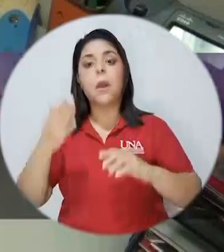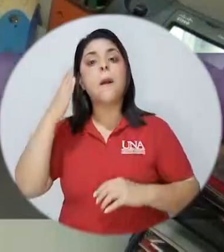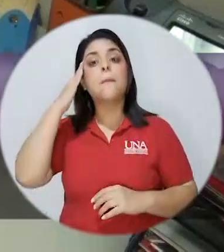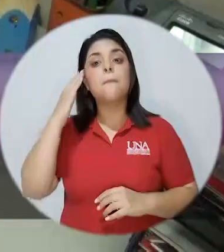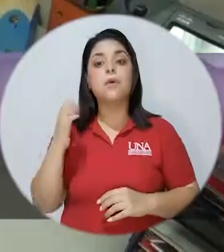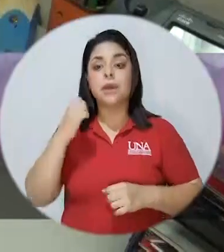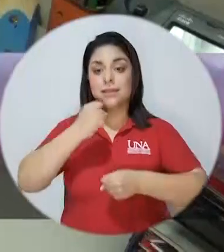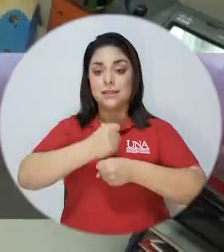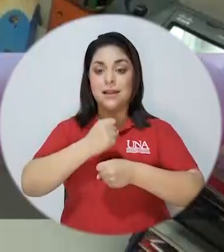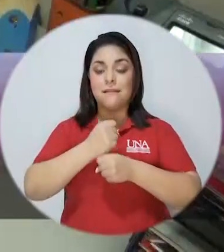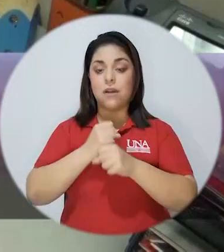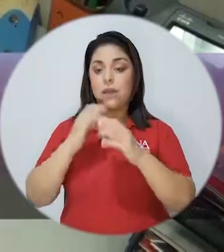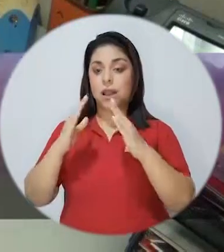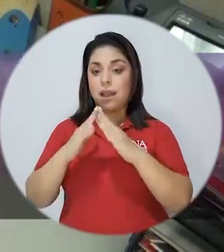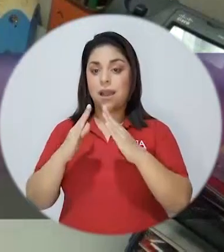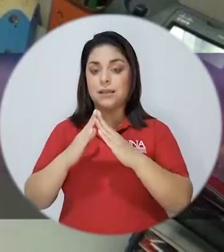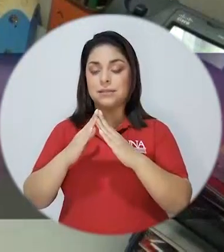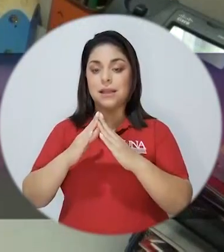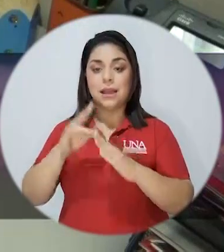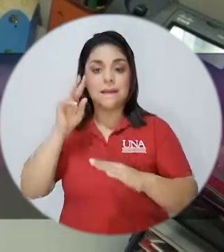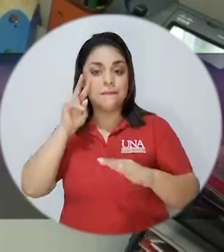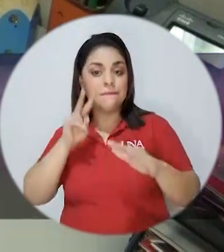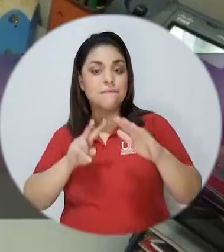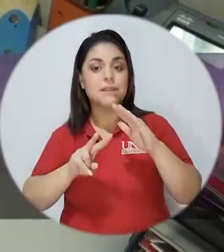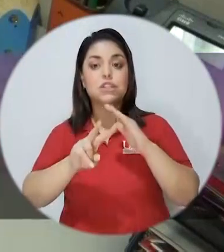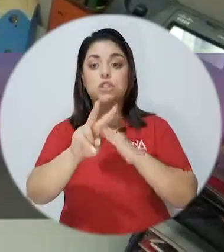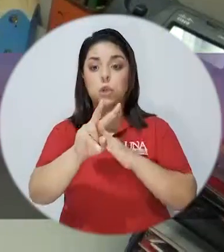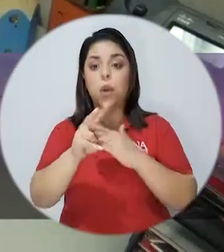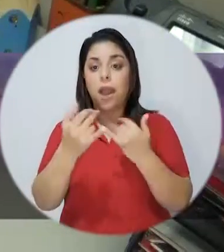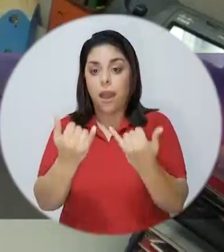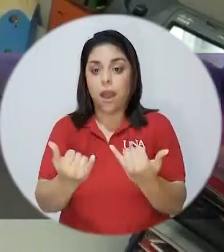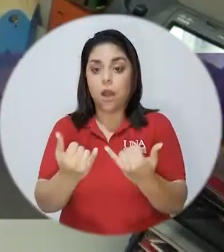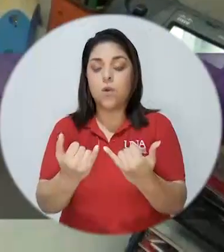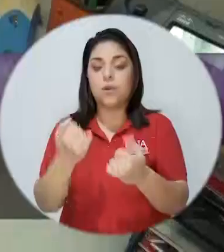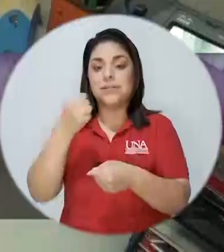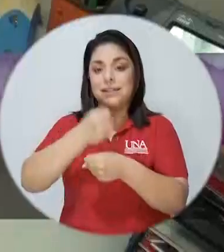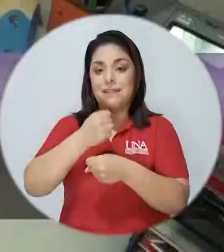el teletrabajo, con la visión que se está viendo, digamos, se está trabajando